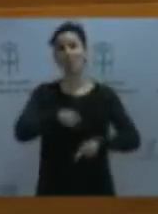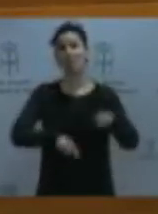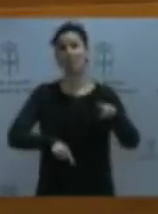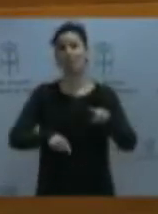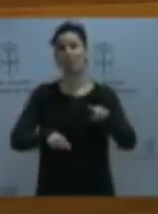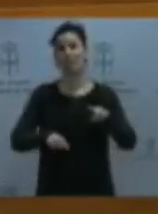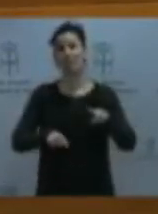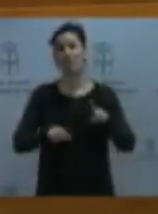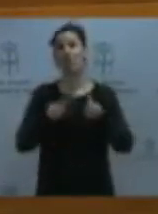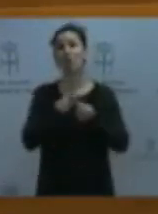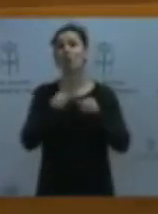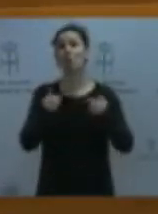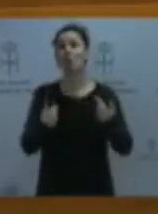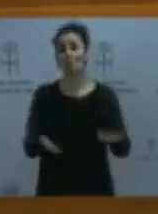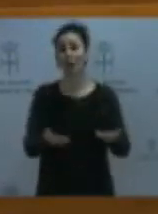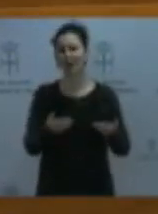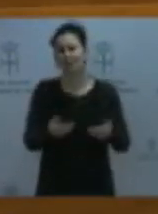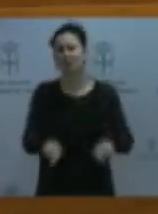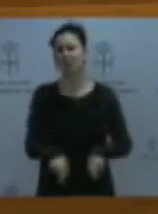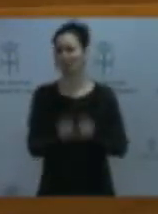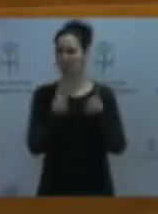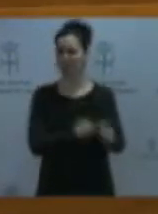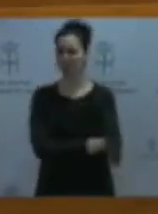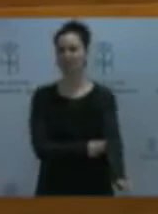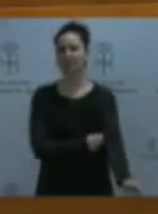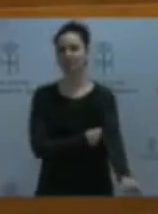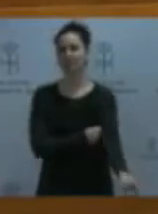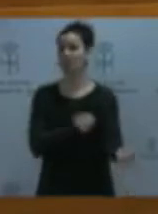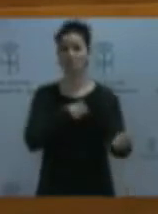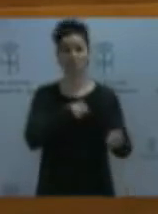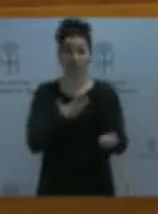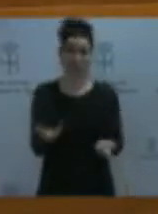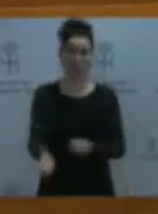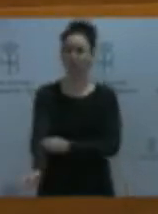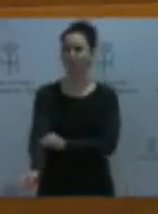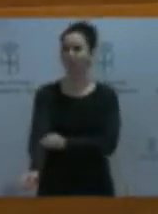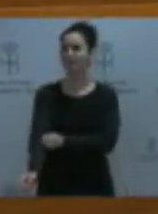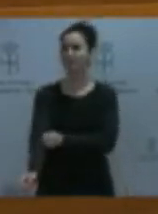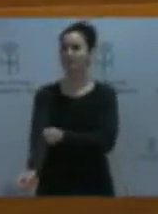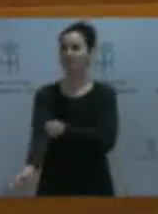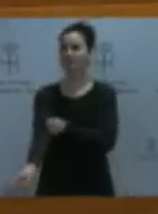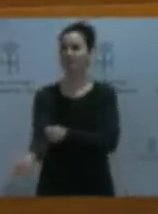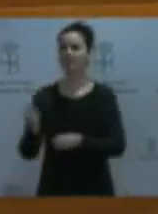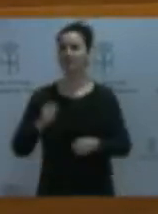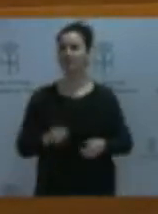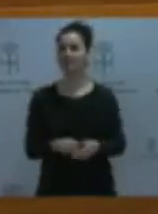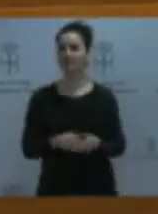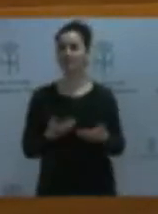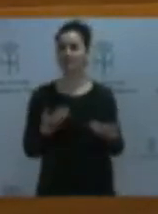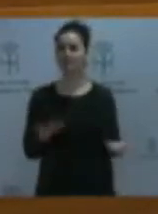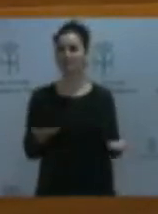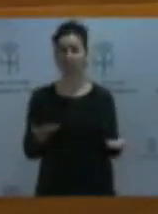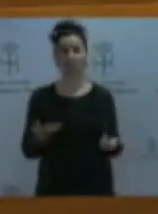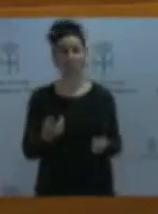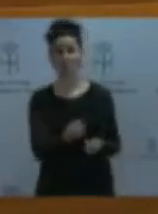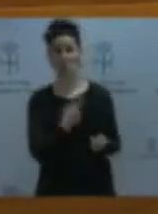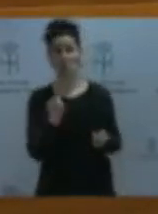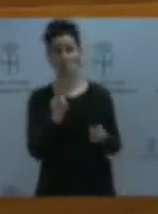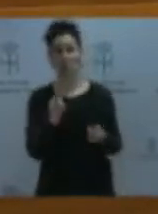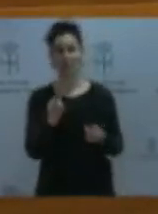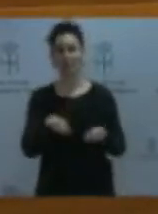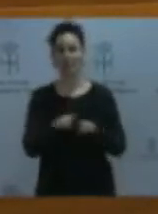cuidado. Miren, ustedes no solo ponen mordazas a la democracia, ustedes ponen mordazas a las soluciones.